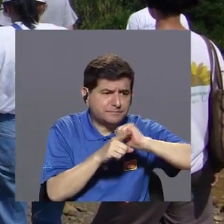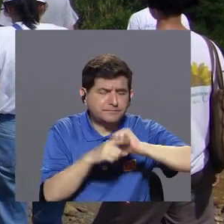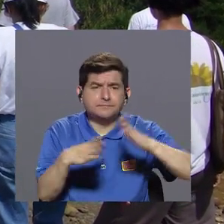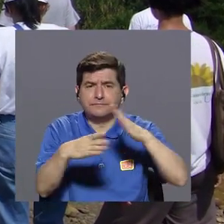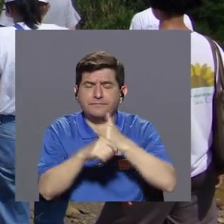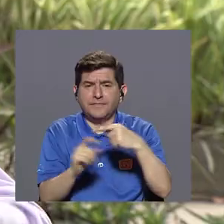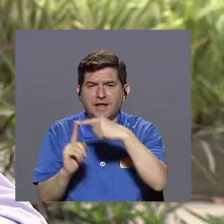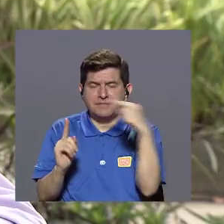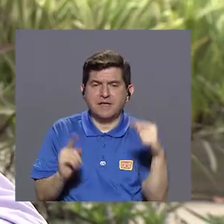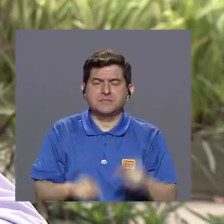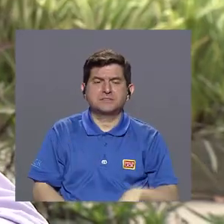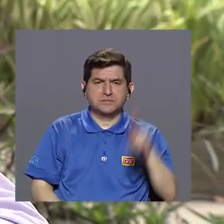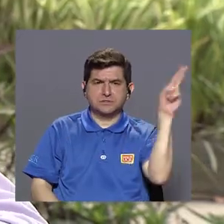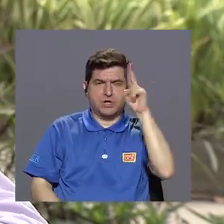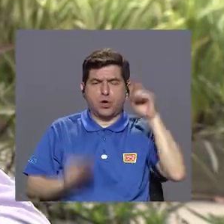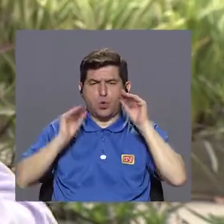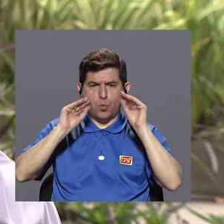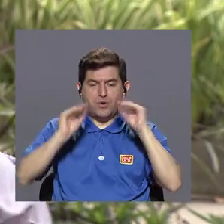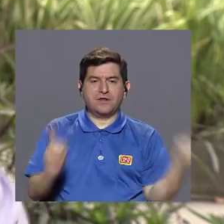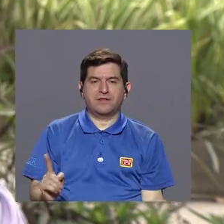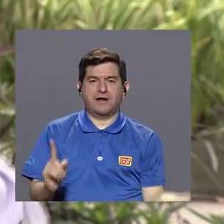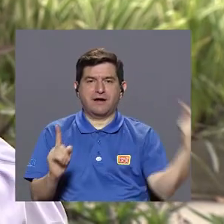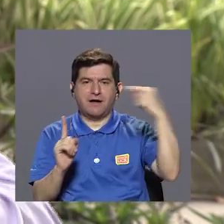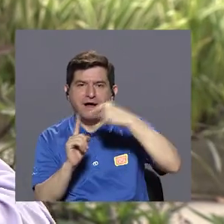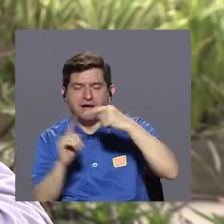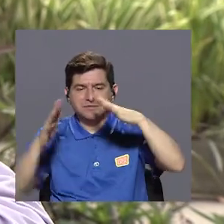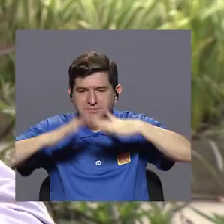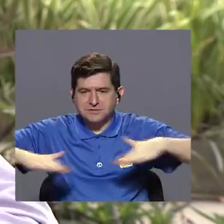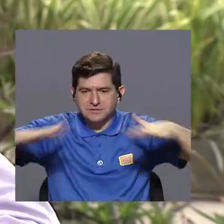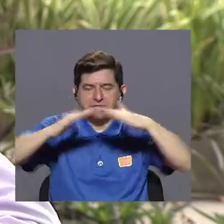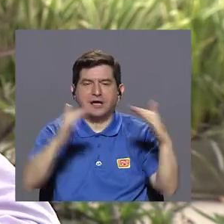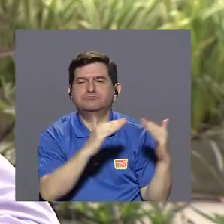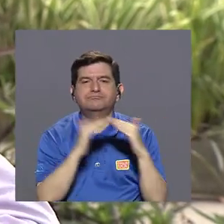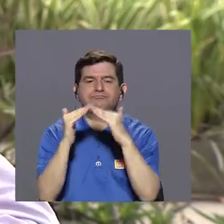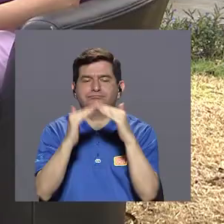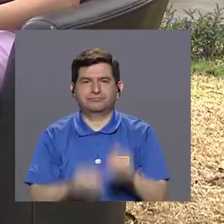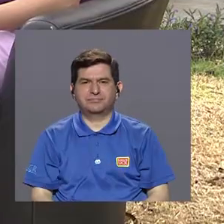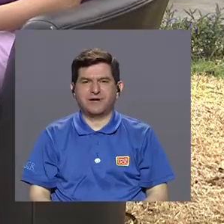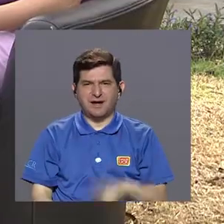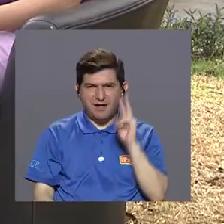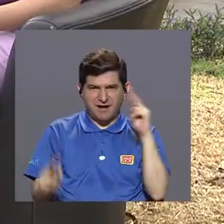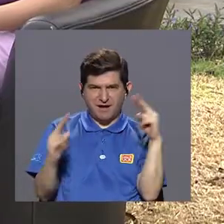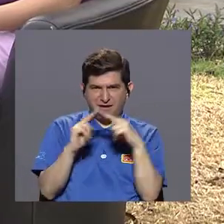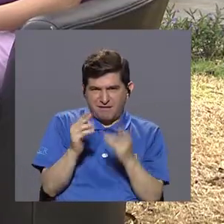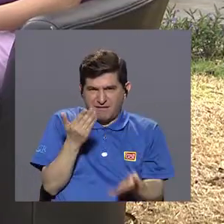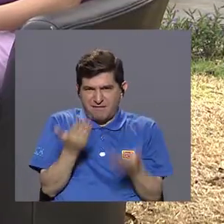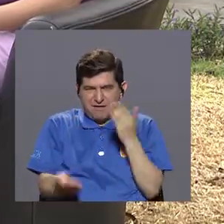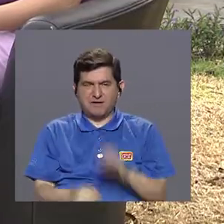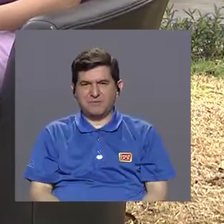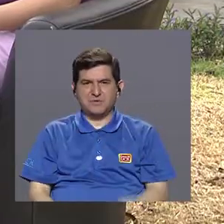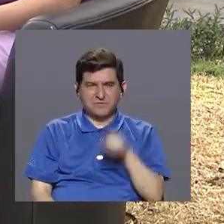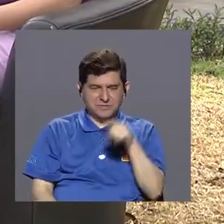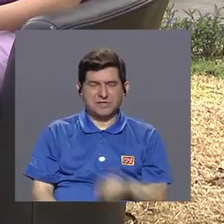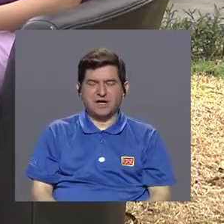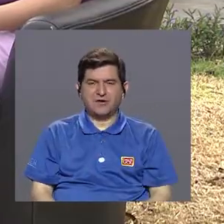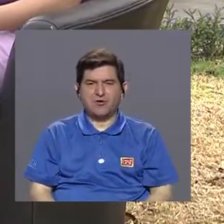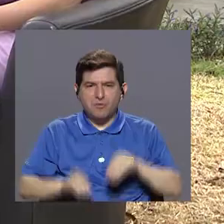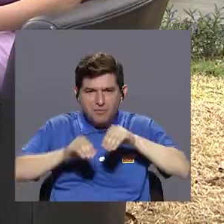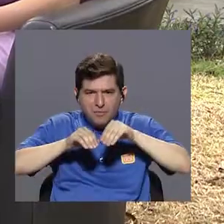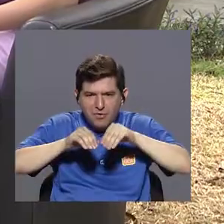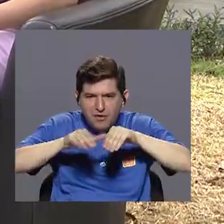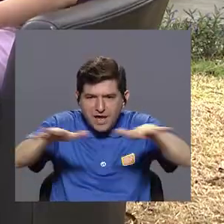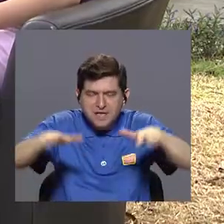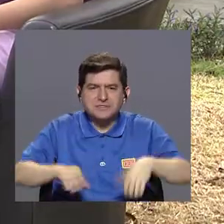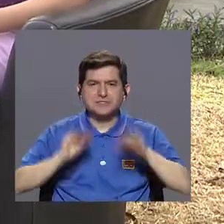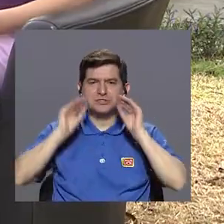capacitaciones que se generan desde las unidades académicas hacia estos espacios comunitarios. Uh-huh. Es lo que conoceríamos como extensión docente.